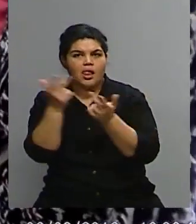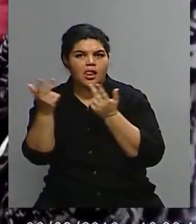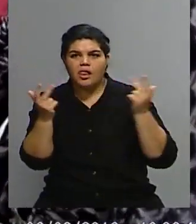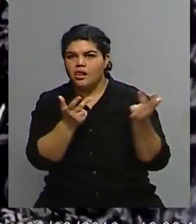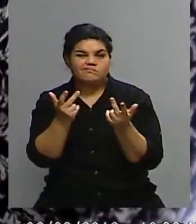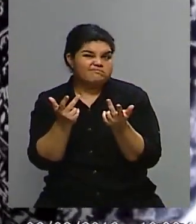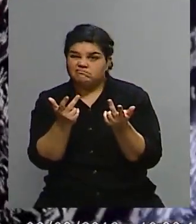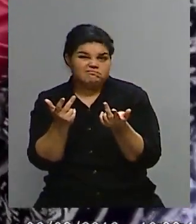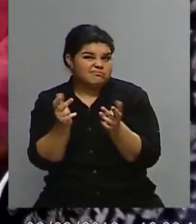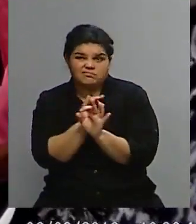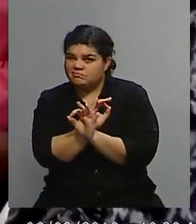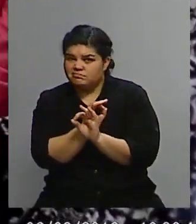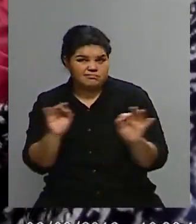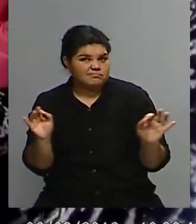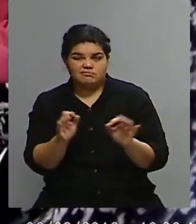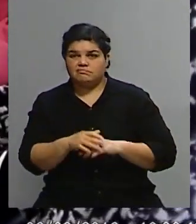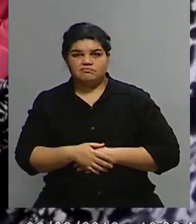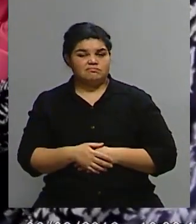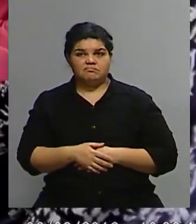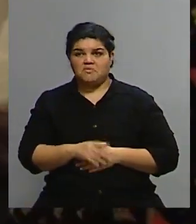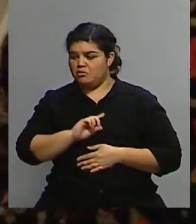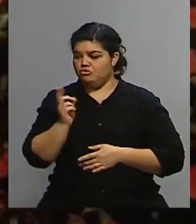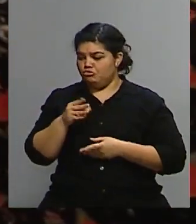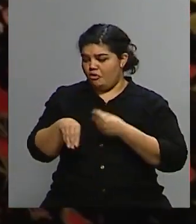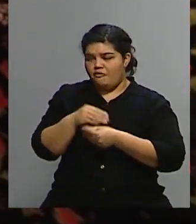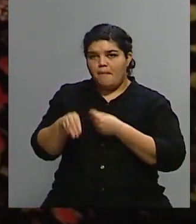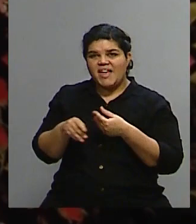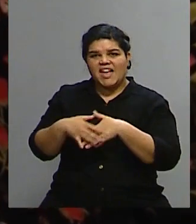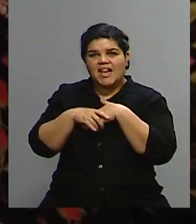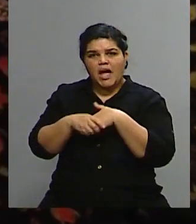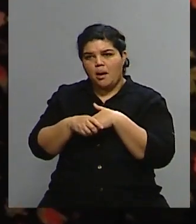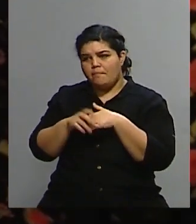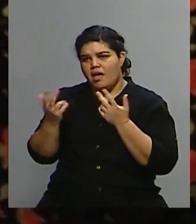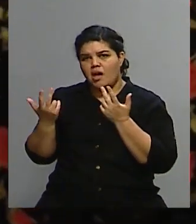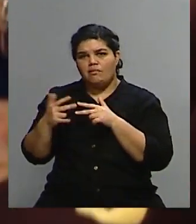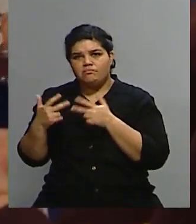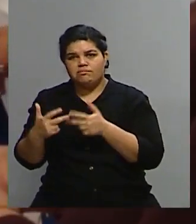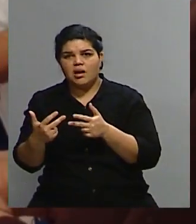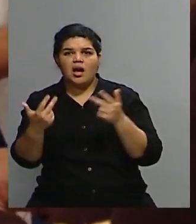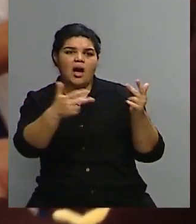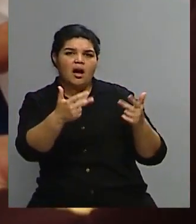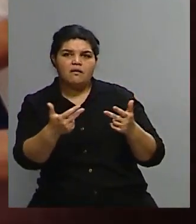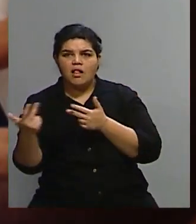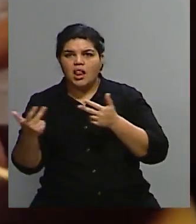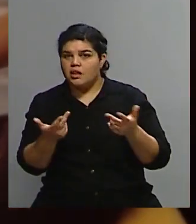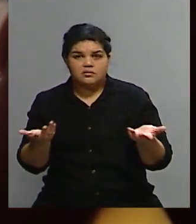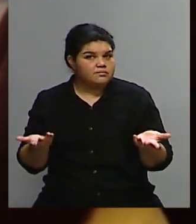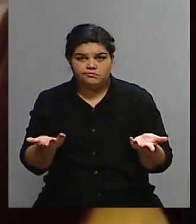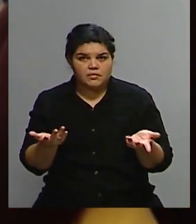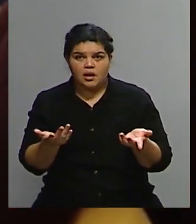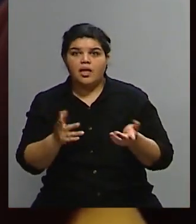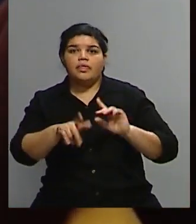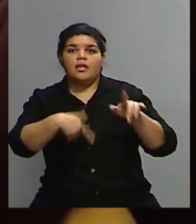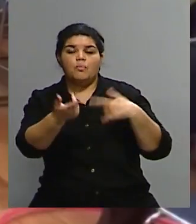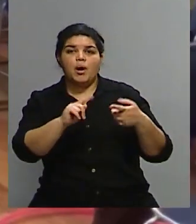cotidianamente en nuestros grupos más cercanos, entonces tampoco eso se traslada a la agenda pública y a la agenda política, ¿sí? Paulatinamente tenemos